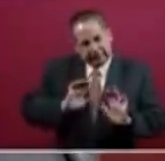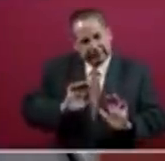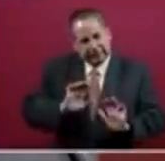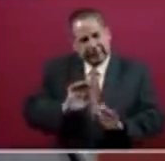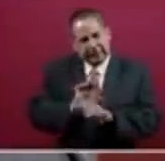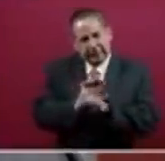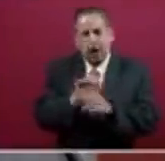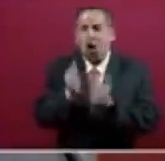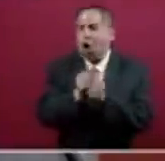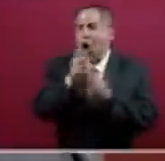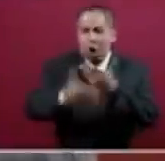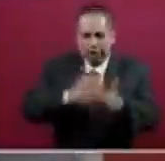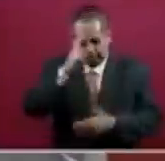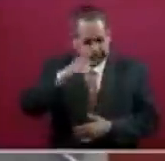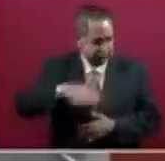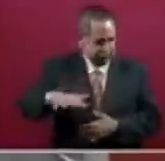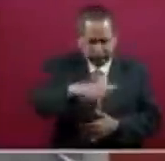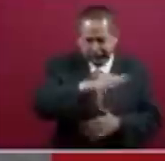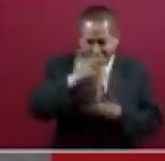con todo respeto a los elefantes,